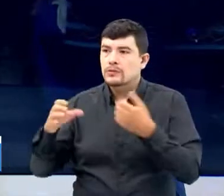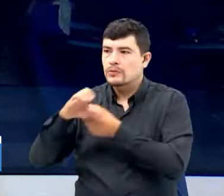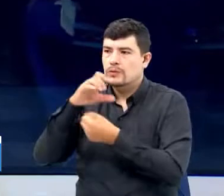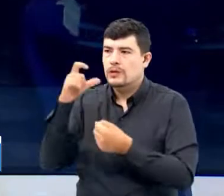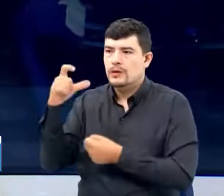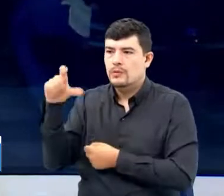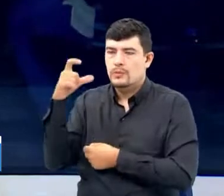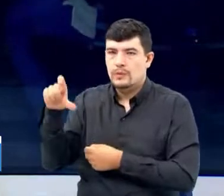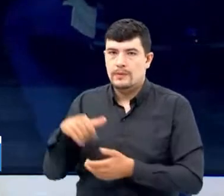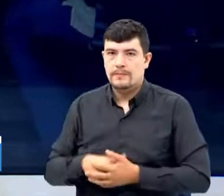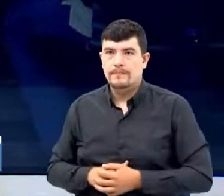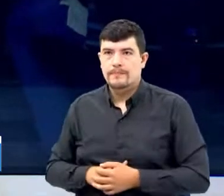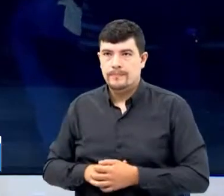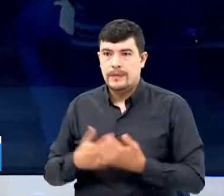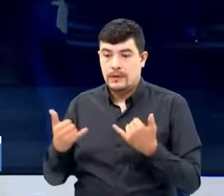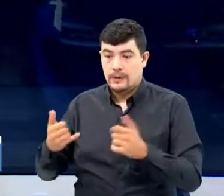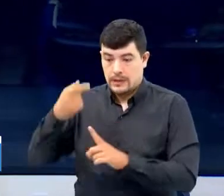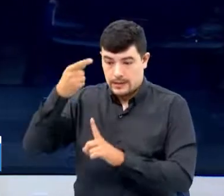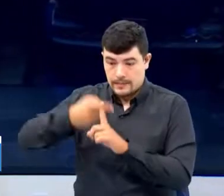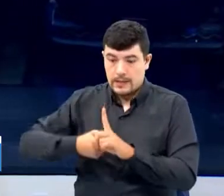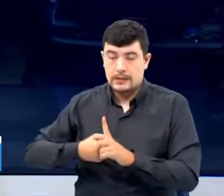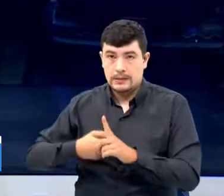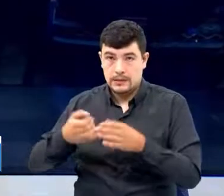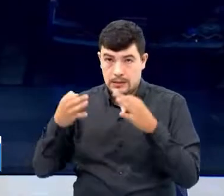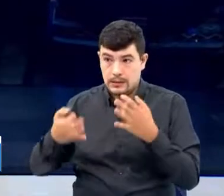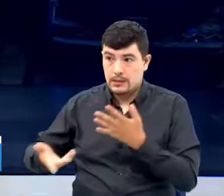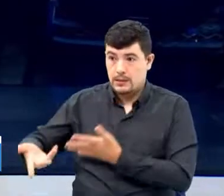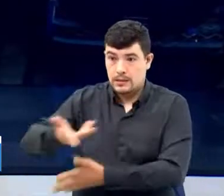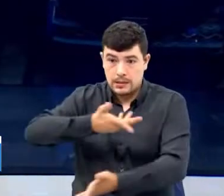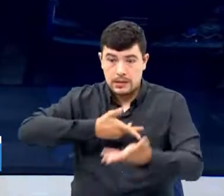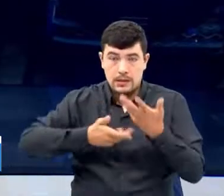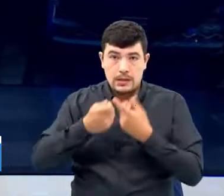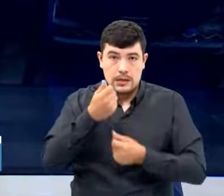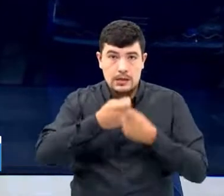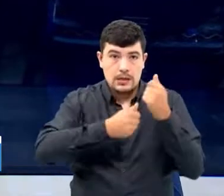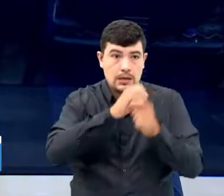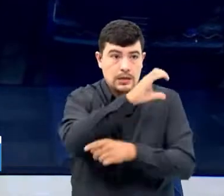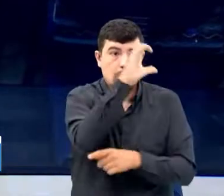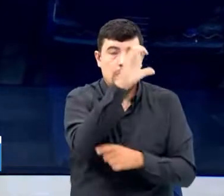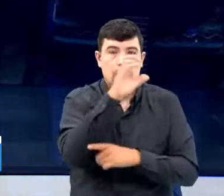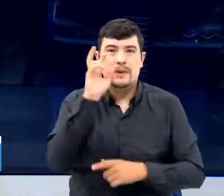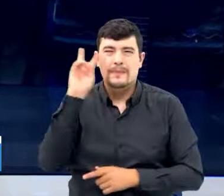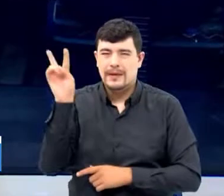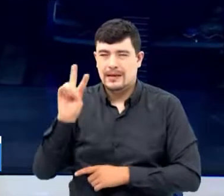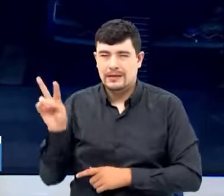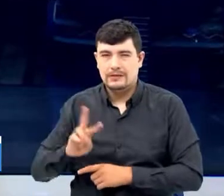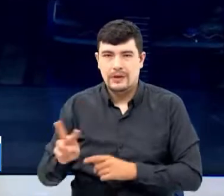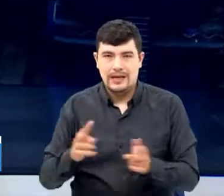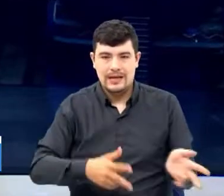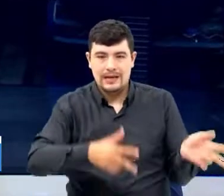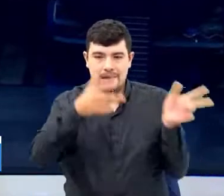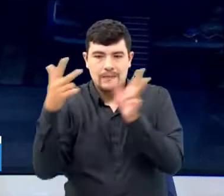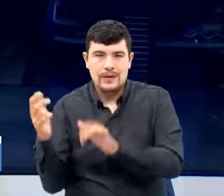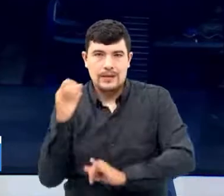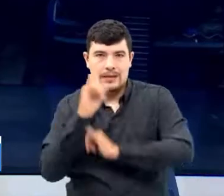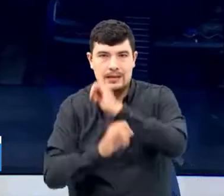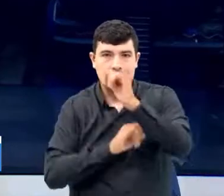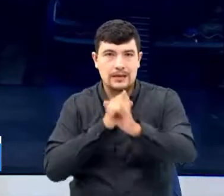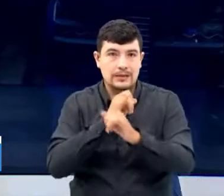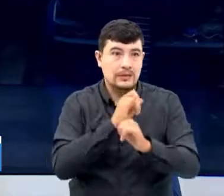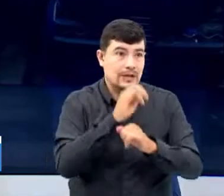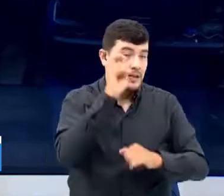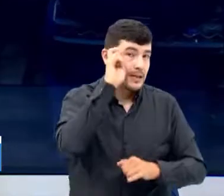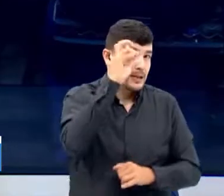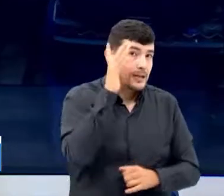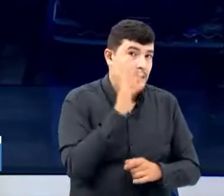luego de cumplirse este mes del intercambio comercial entre Colombia y Venezuela a través de los puentes internacionales que conectan a norte de Santander con el estado